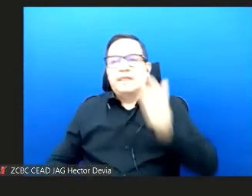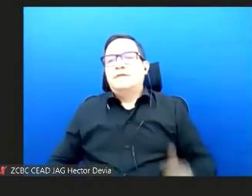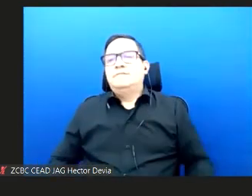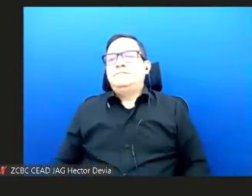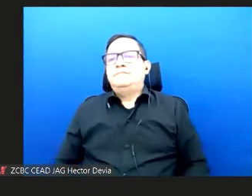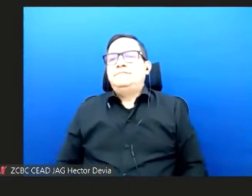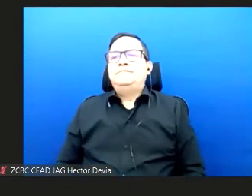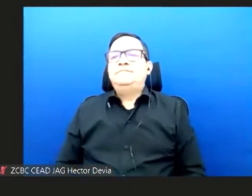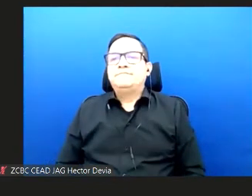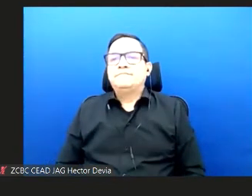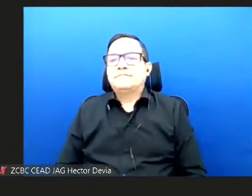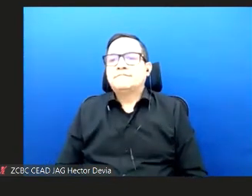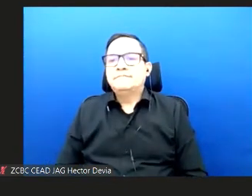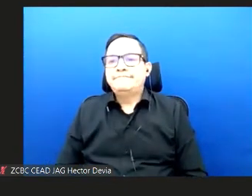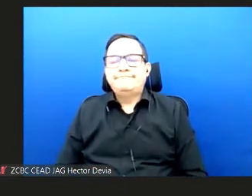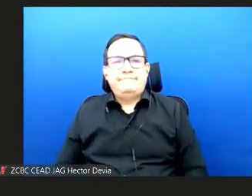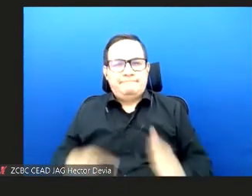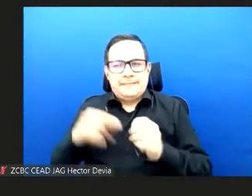Los leo por acá.